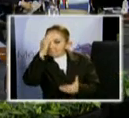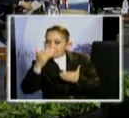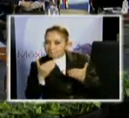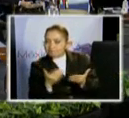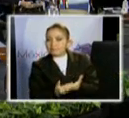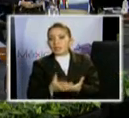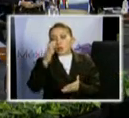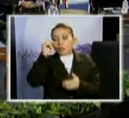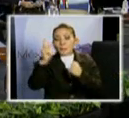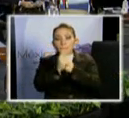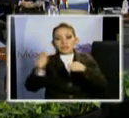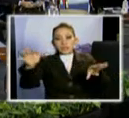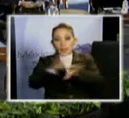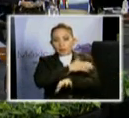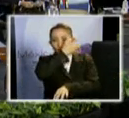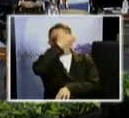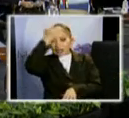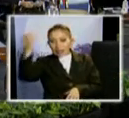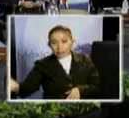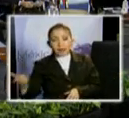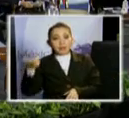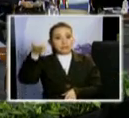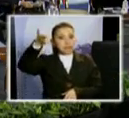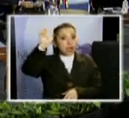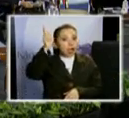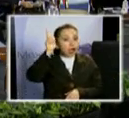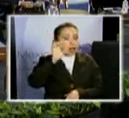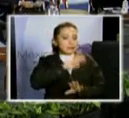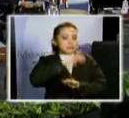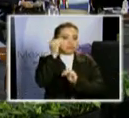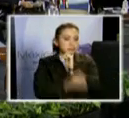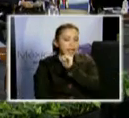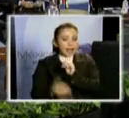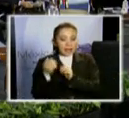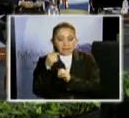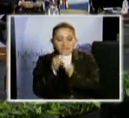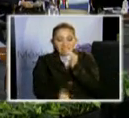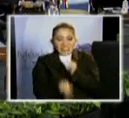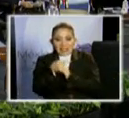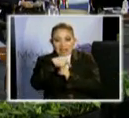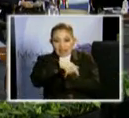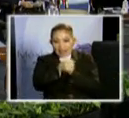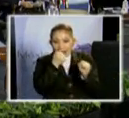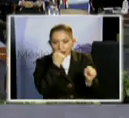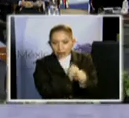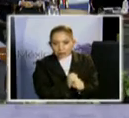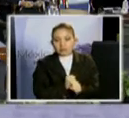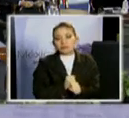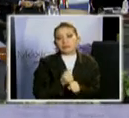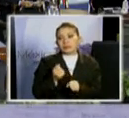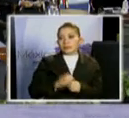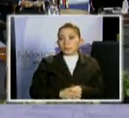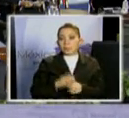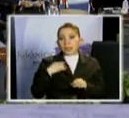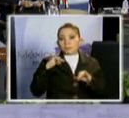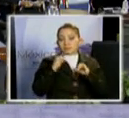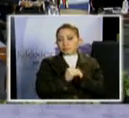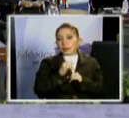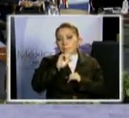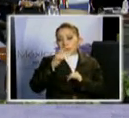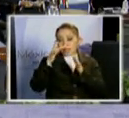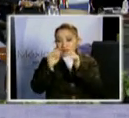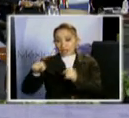multilateral sobre cambio climático que se espera esté concluido a finales de este año en la COP21 de París,